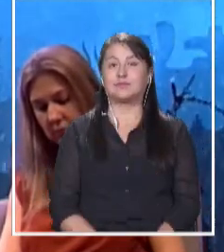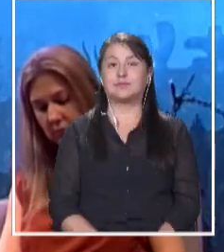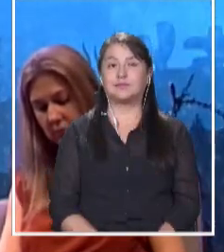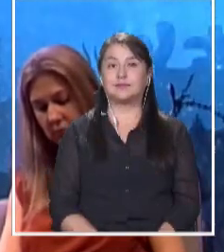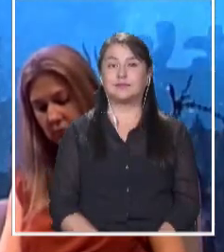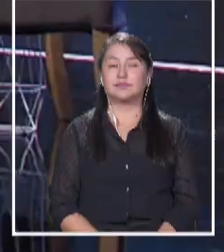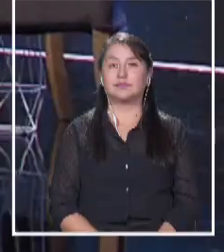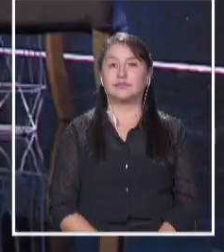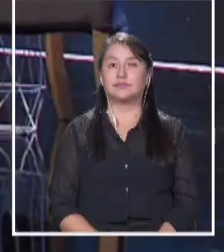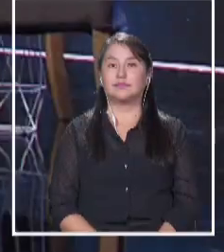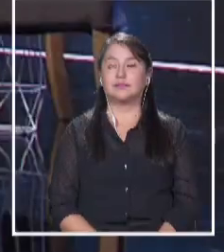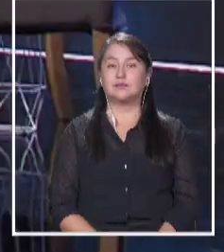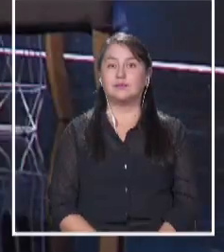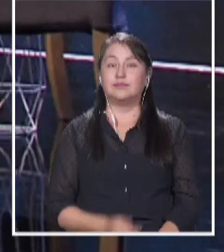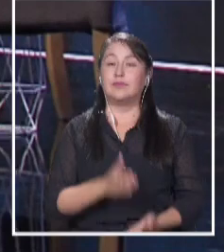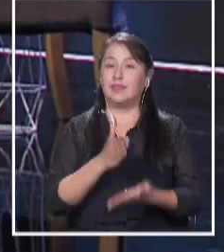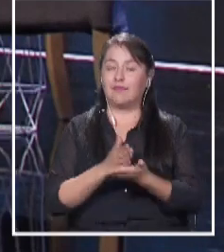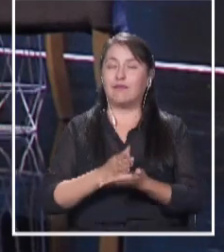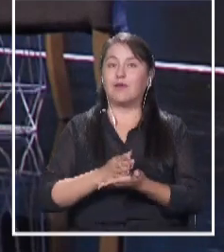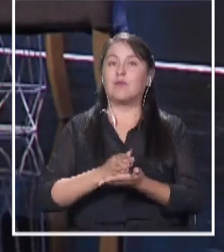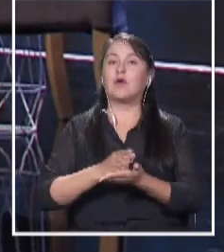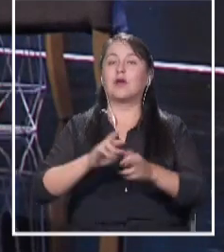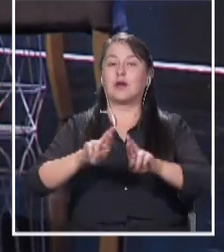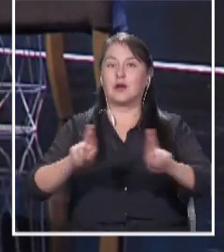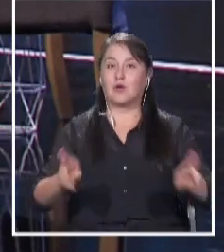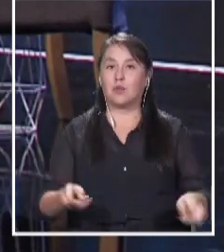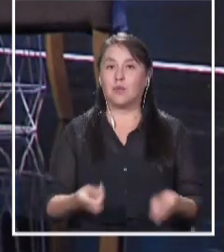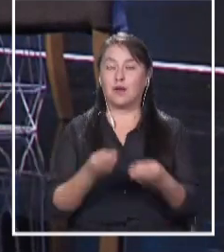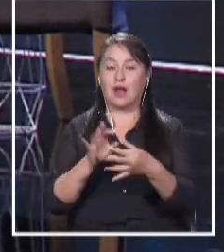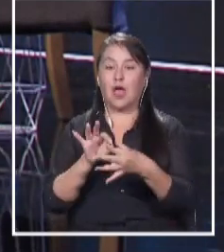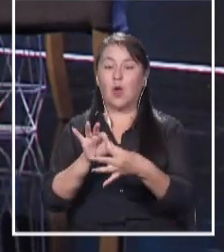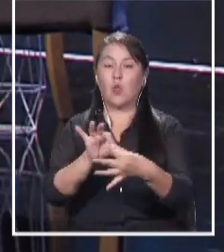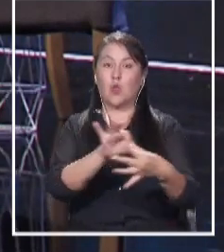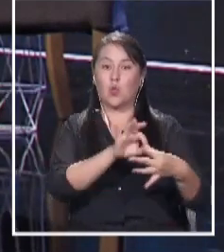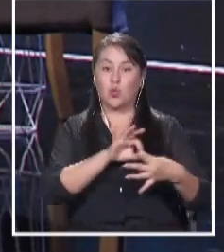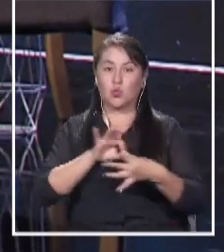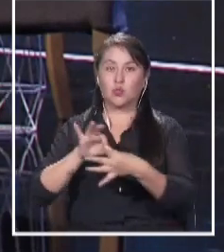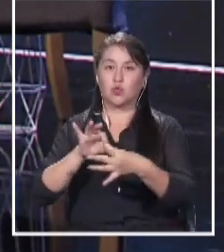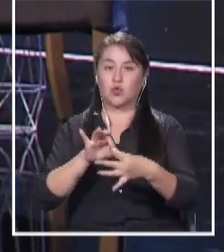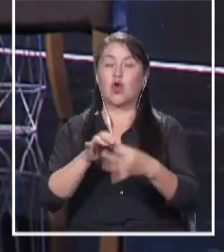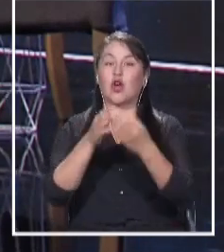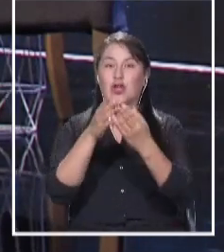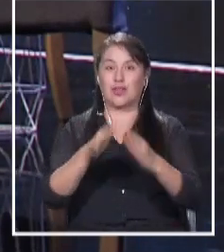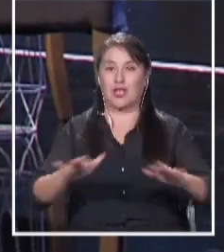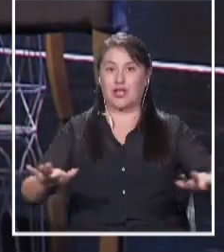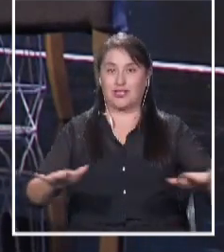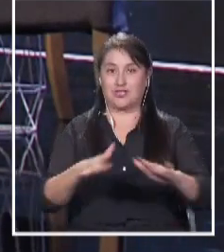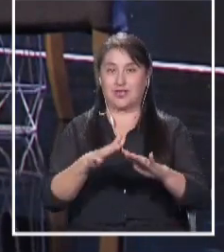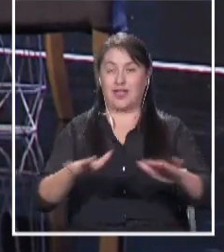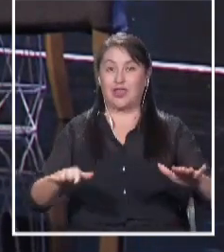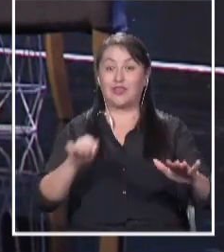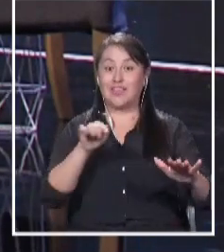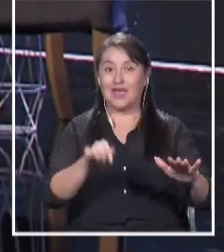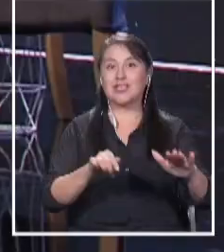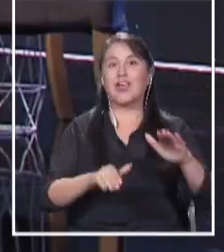Tenemos que recobrar esa unión y esa relación con el océano, y eso depende de